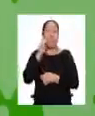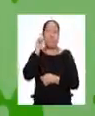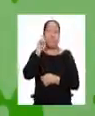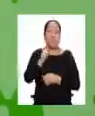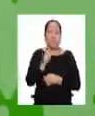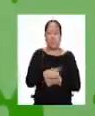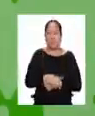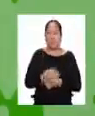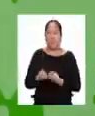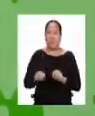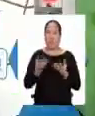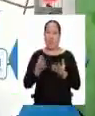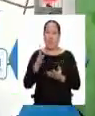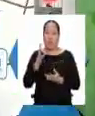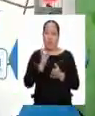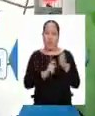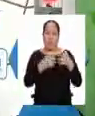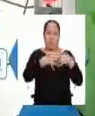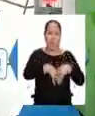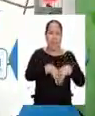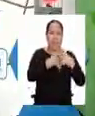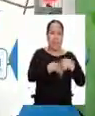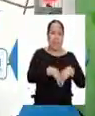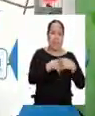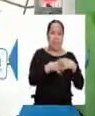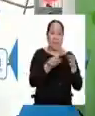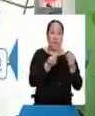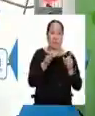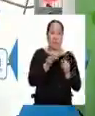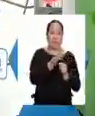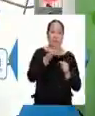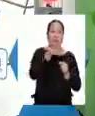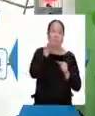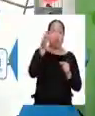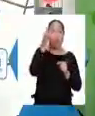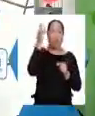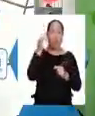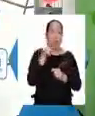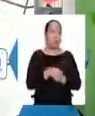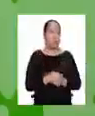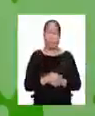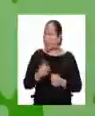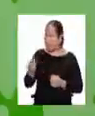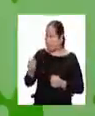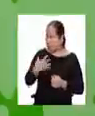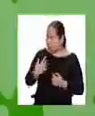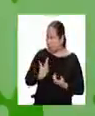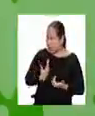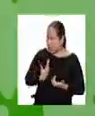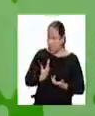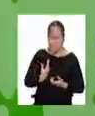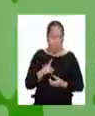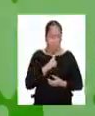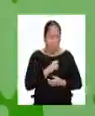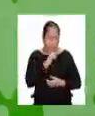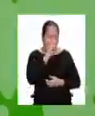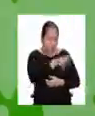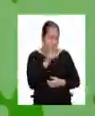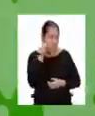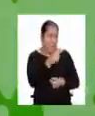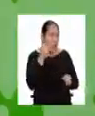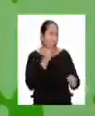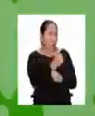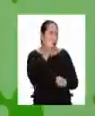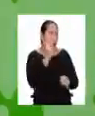que producen las máquinas. ¿Esa es una indirecta? No, es una directa bien directa.